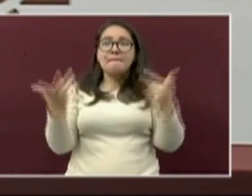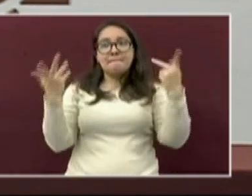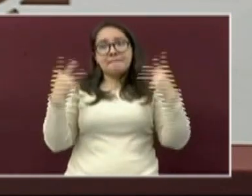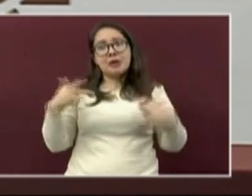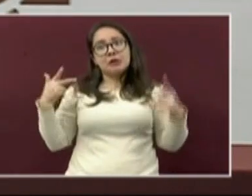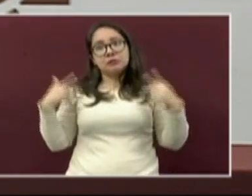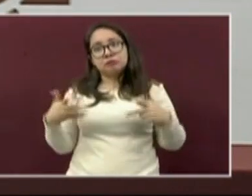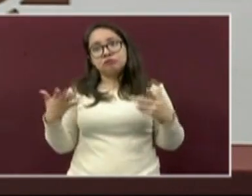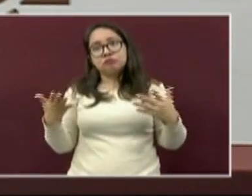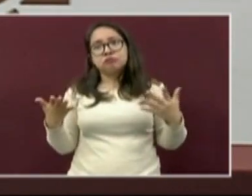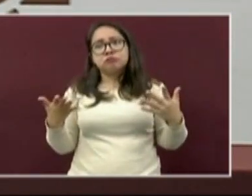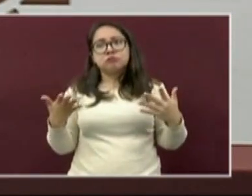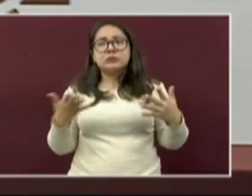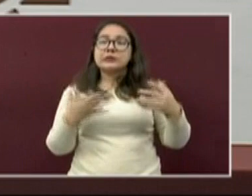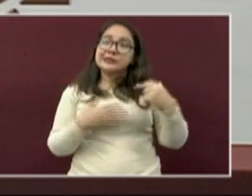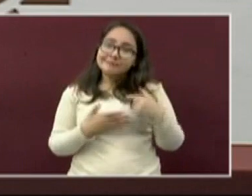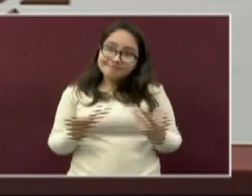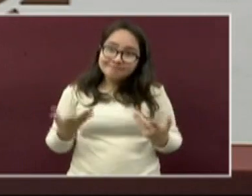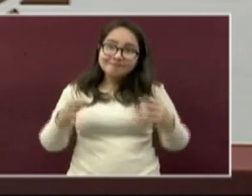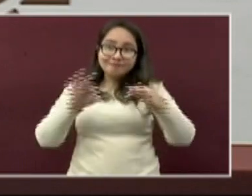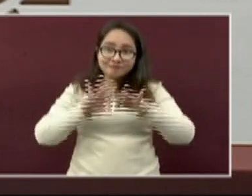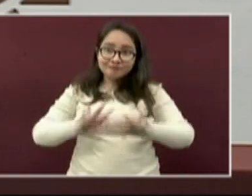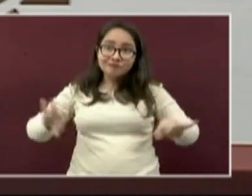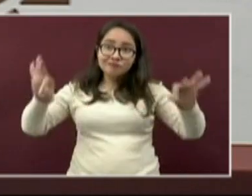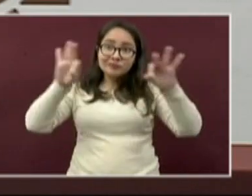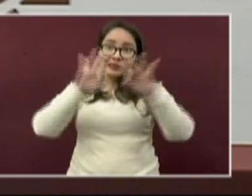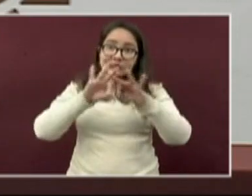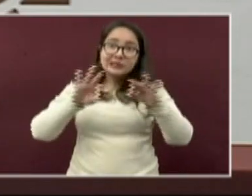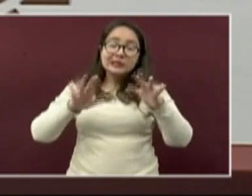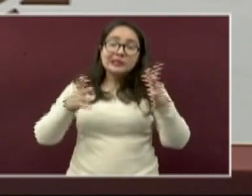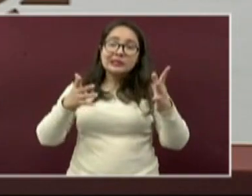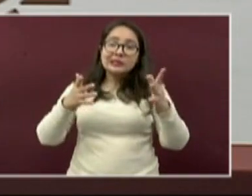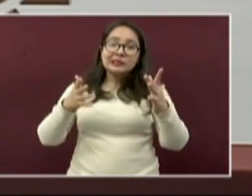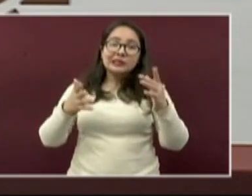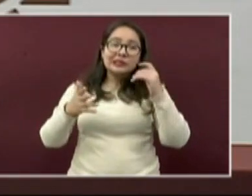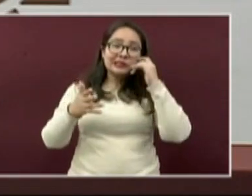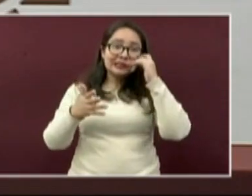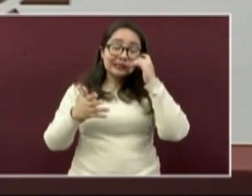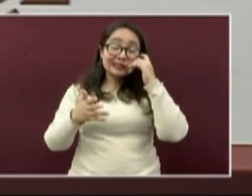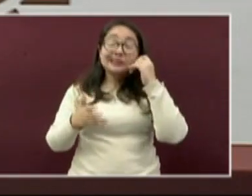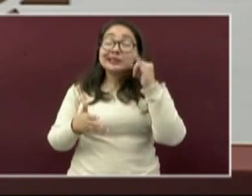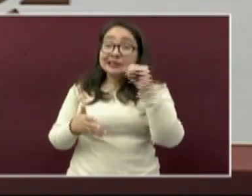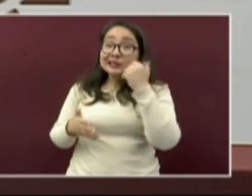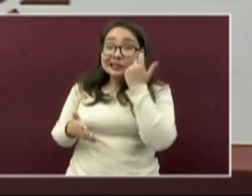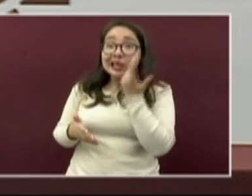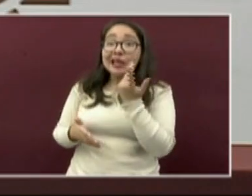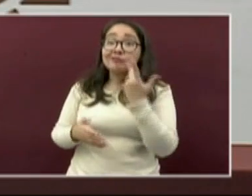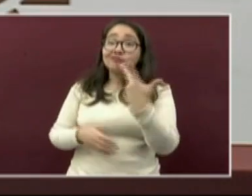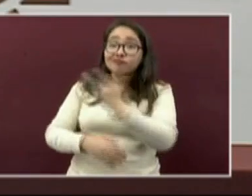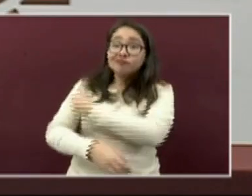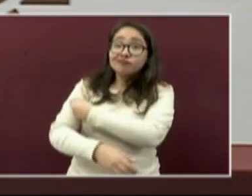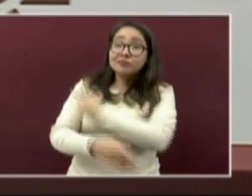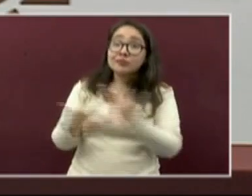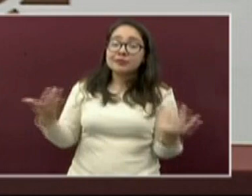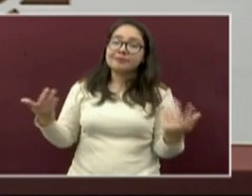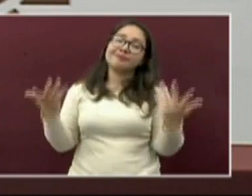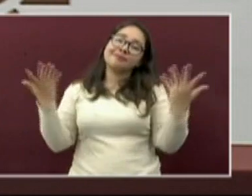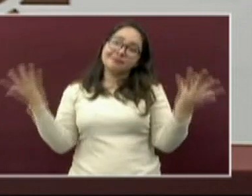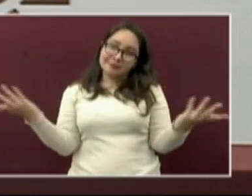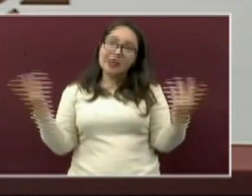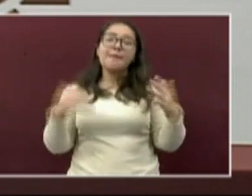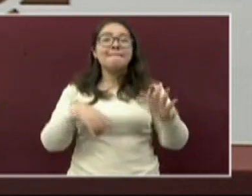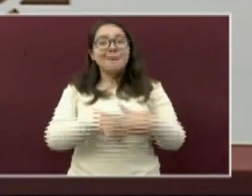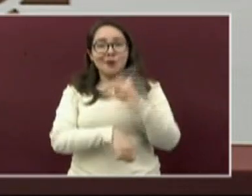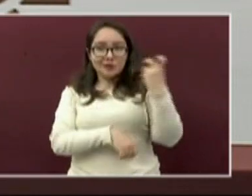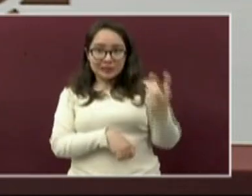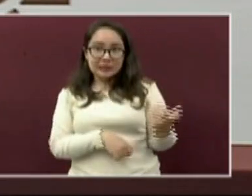que nos han hecho saber que si desean vacunarse y bueno es así como